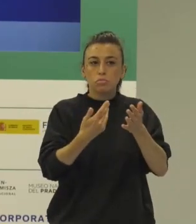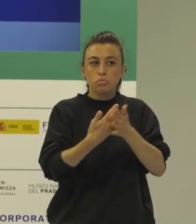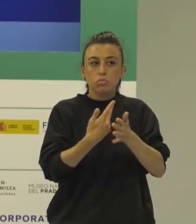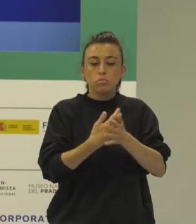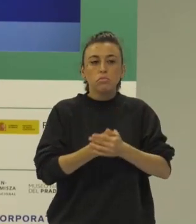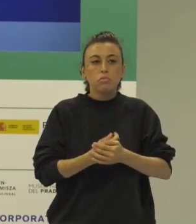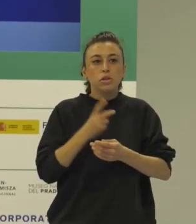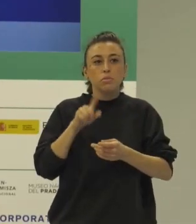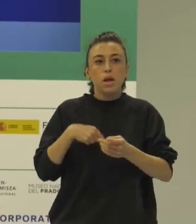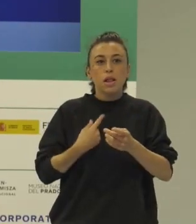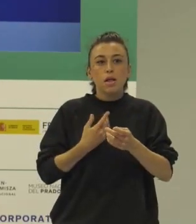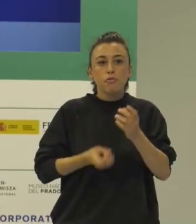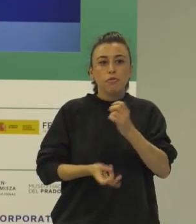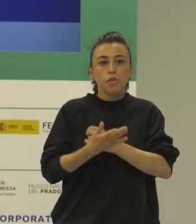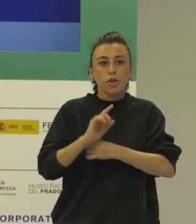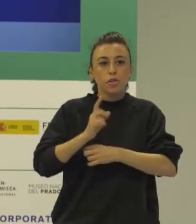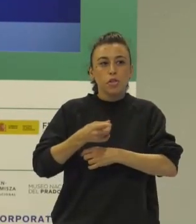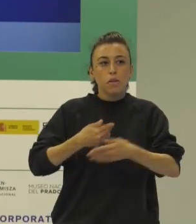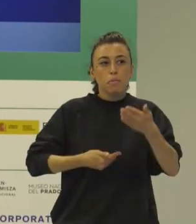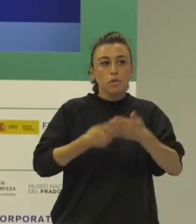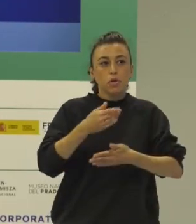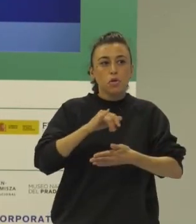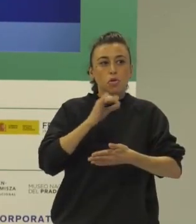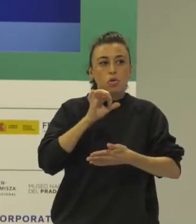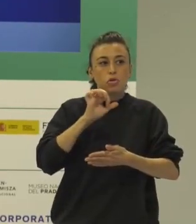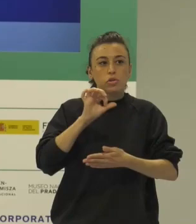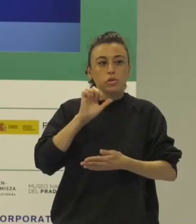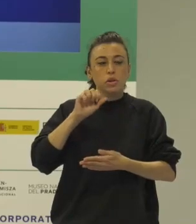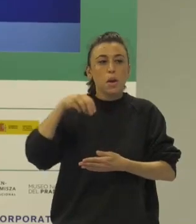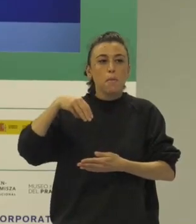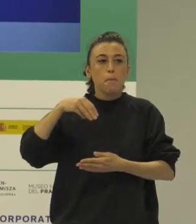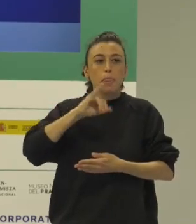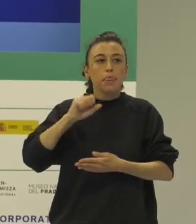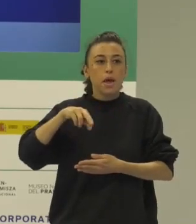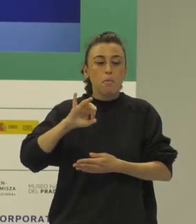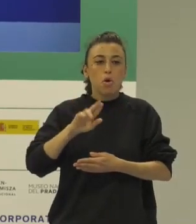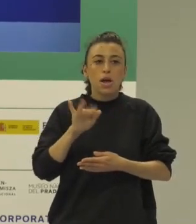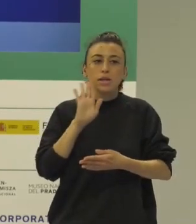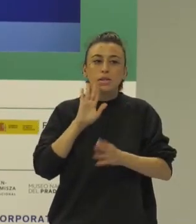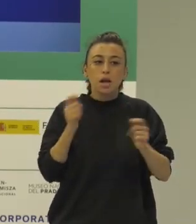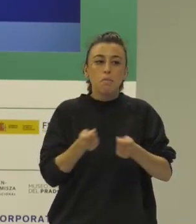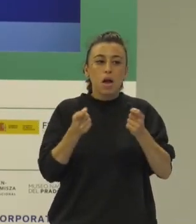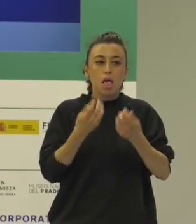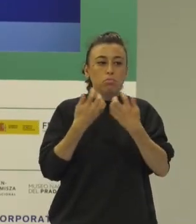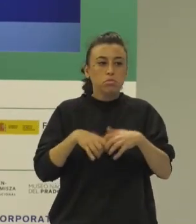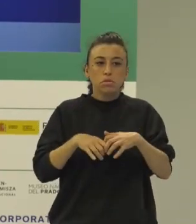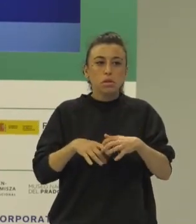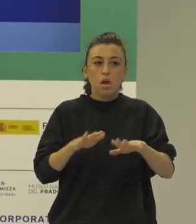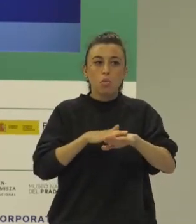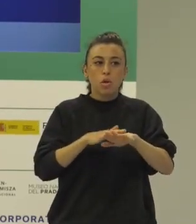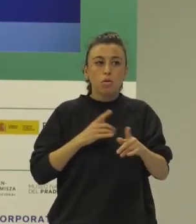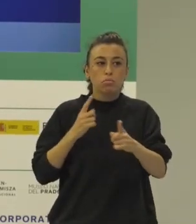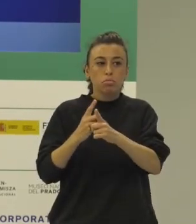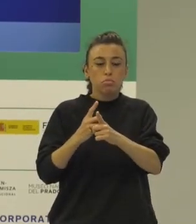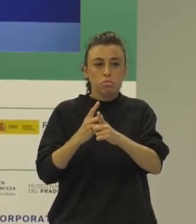del periódico, José Rubén Zamora, que creo que antes lo mencionaba, representa un poco esta especie de campaña sistemática del gobierno contra todo